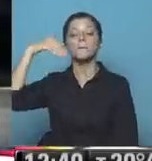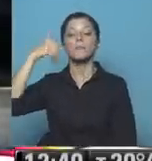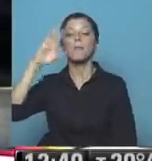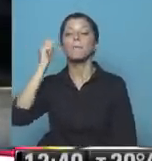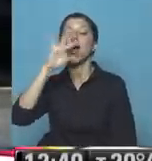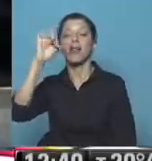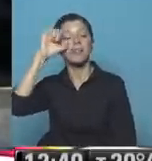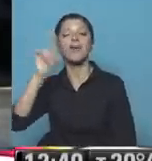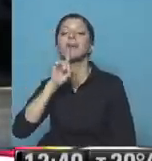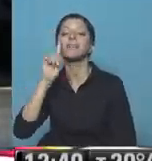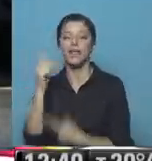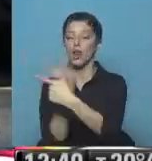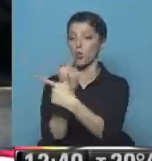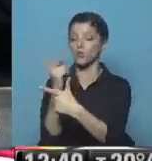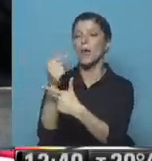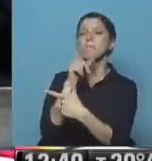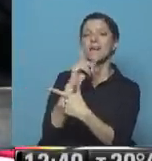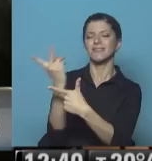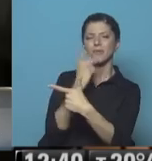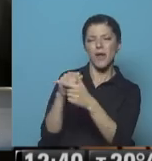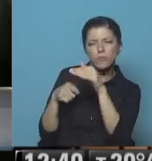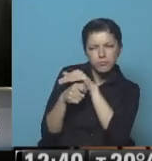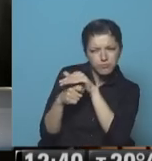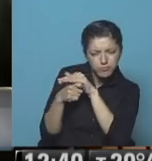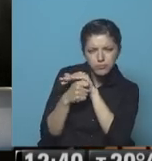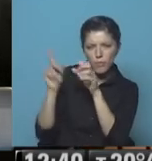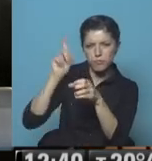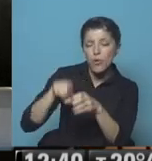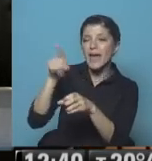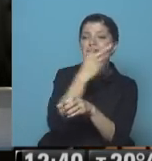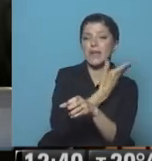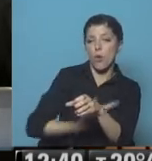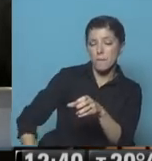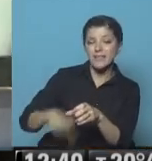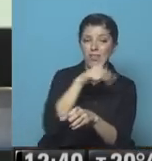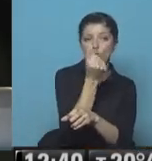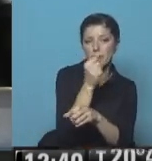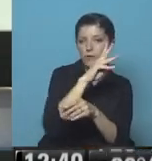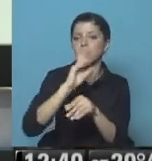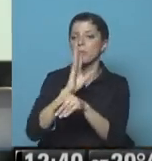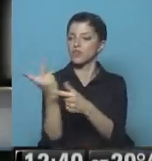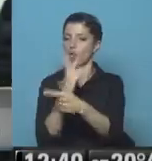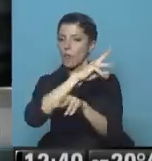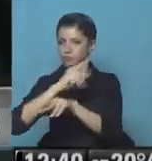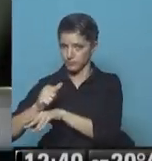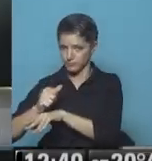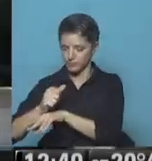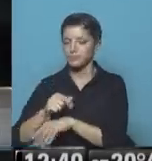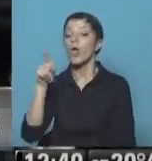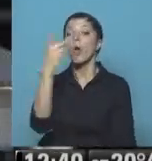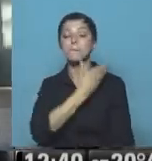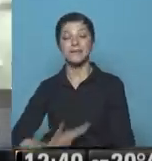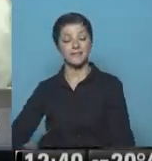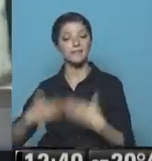una asociación ilícita que habría robado millones de dólares al Estado guatemalteco. La renuncia de Pérez Molina